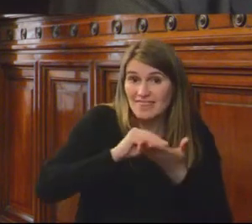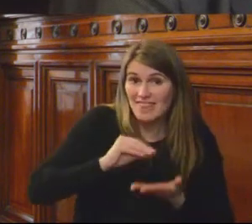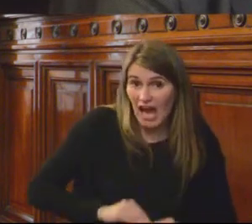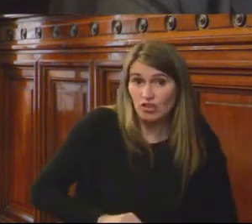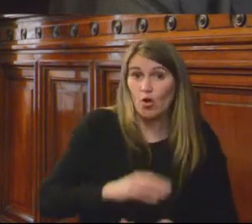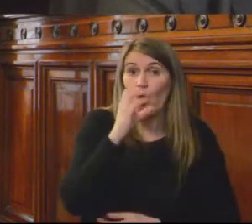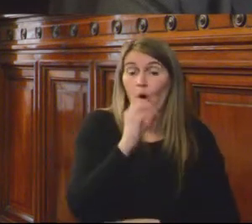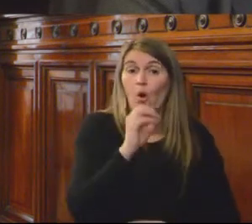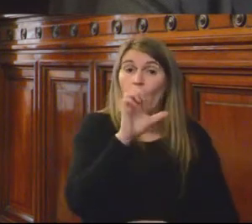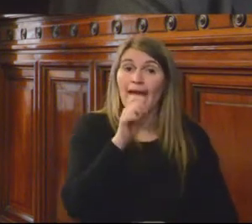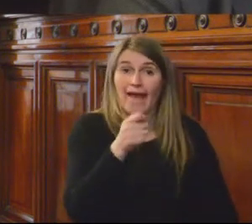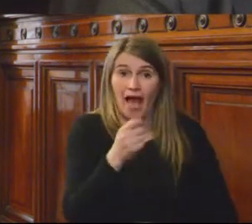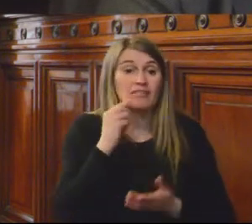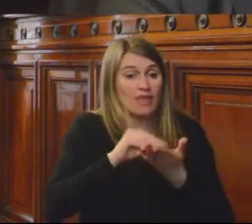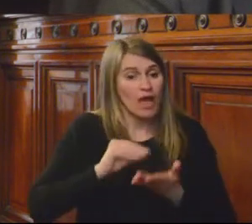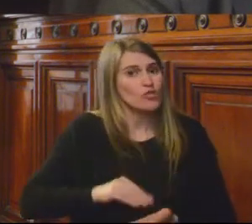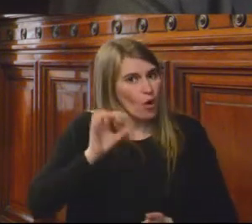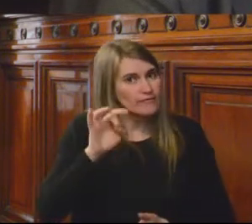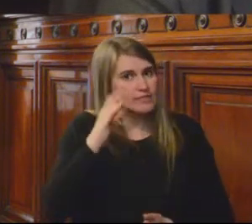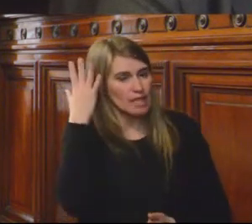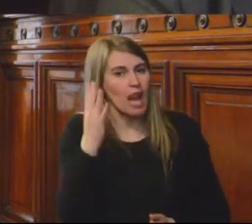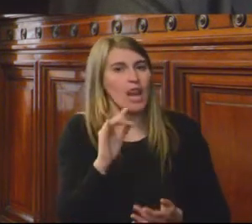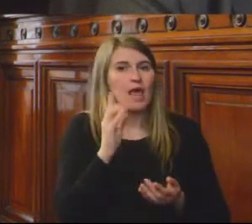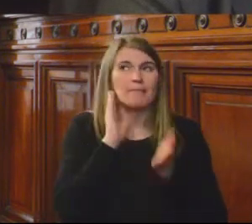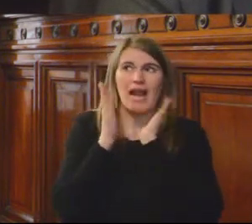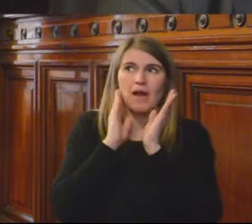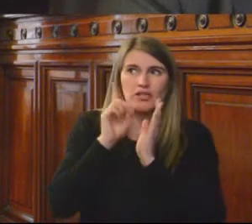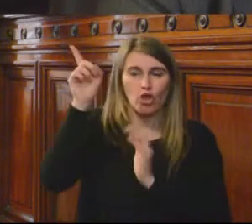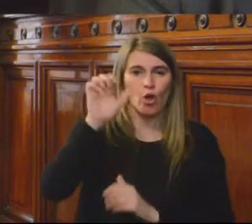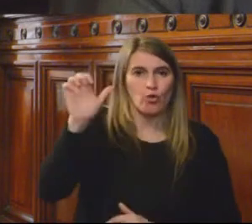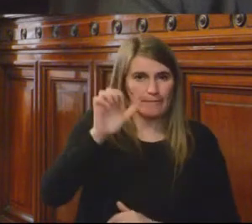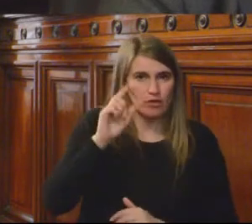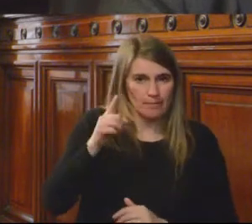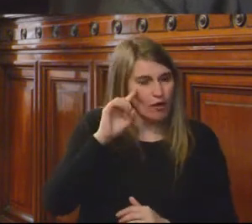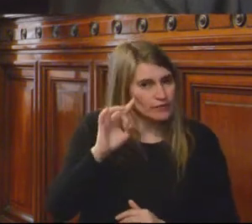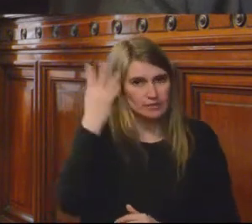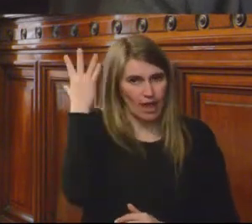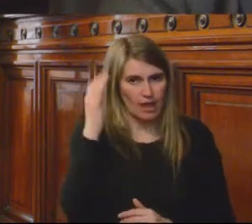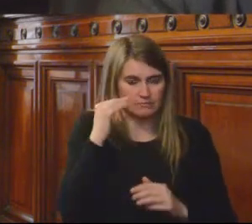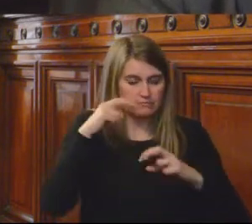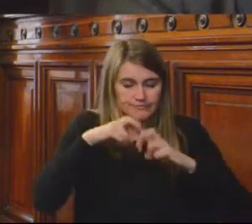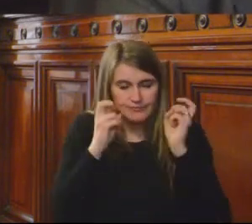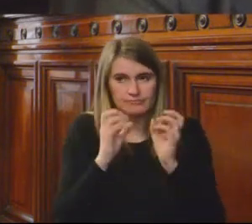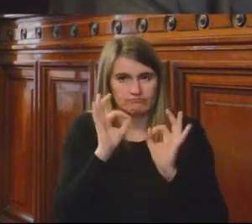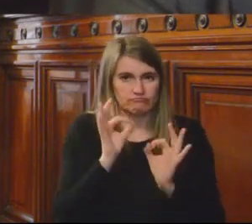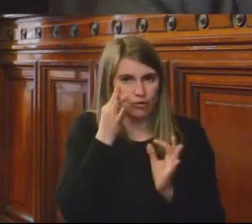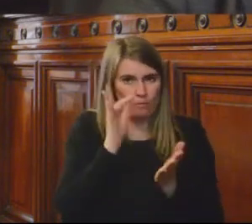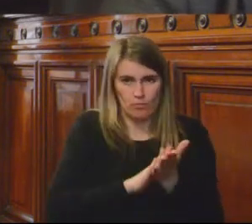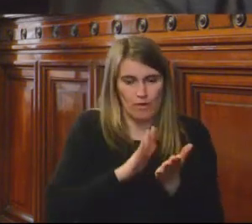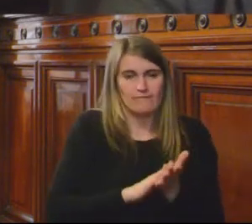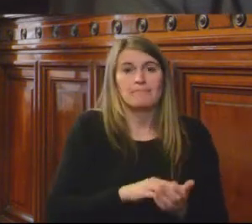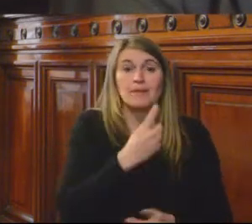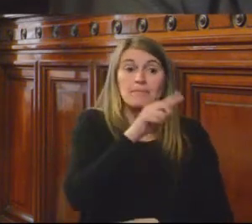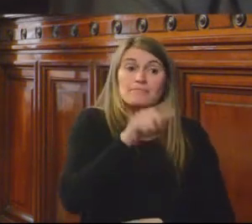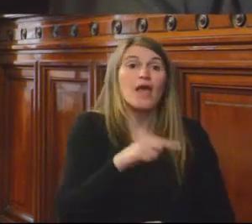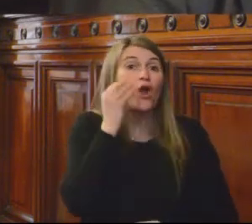OEA y también por el Parlamento Europeo. De estas personas, desde el 1 de